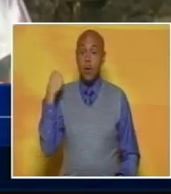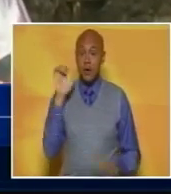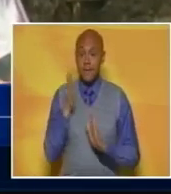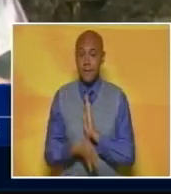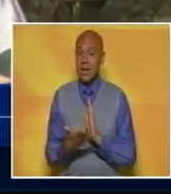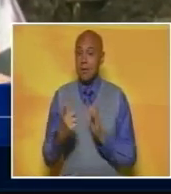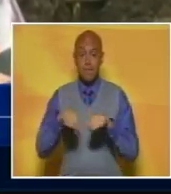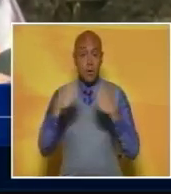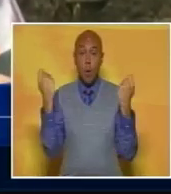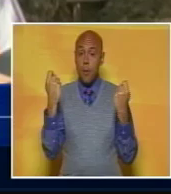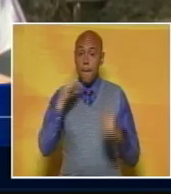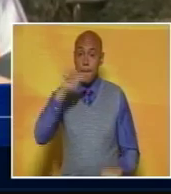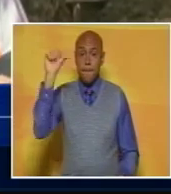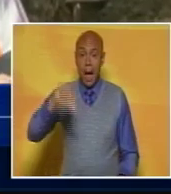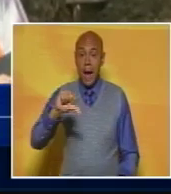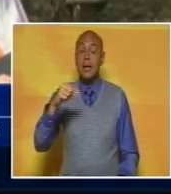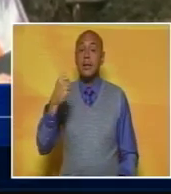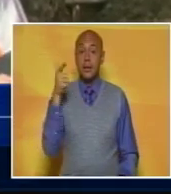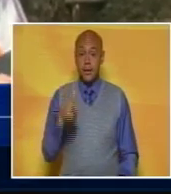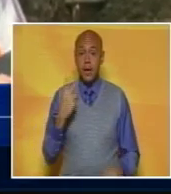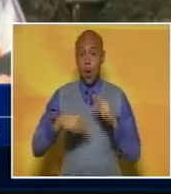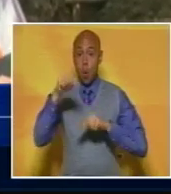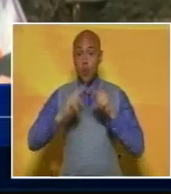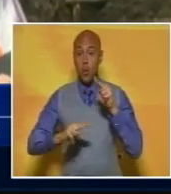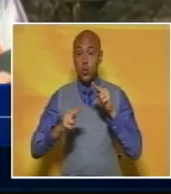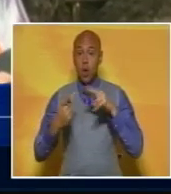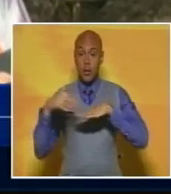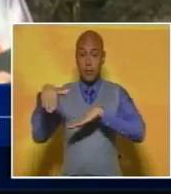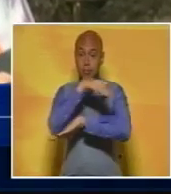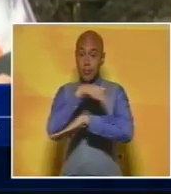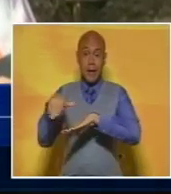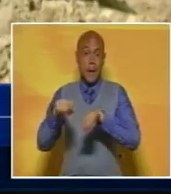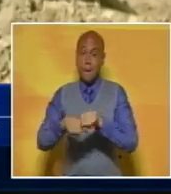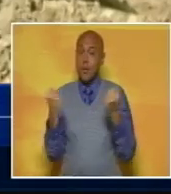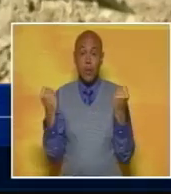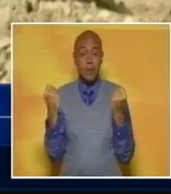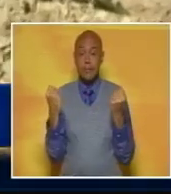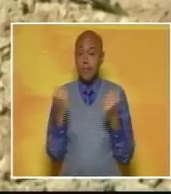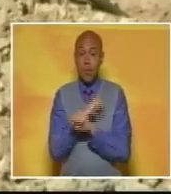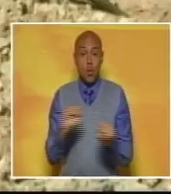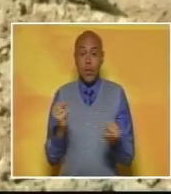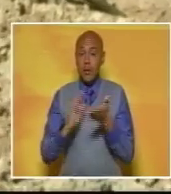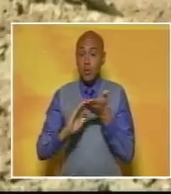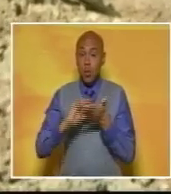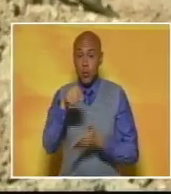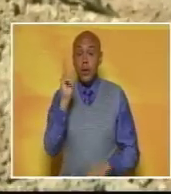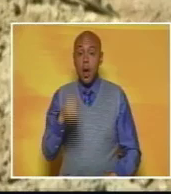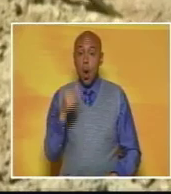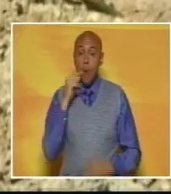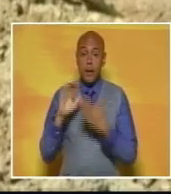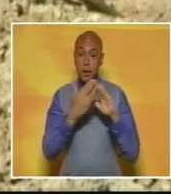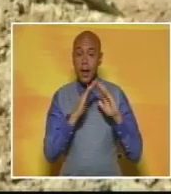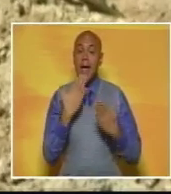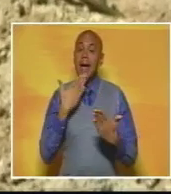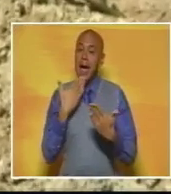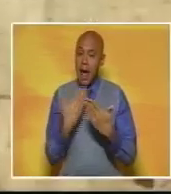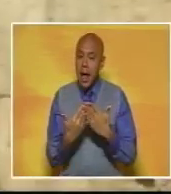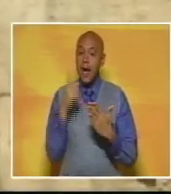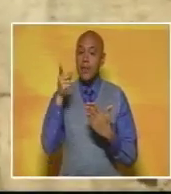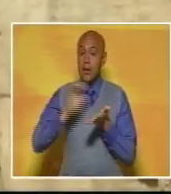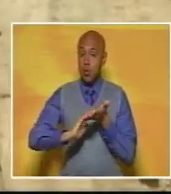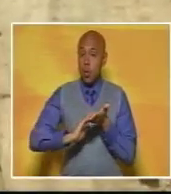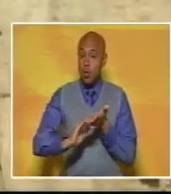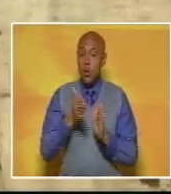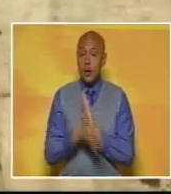totalmente colapsado y tiene construcción sobre él que impide su reparación. Habitantes de la comunidad agradecieron la solución a